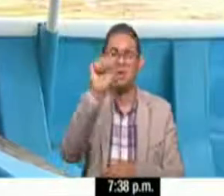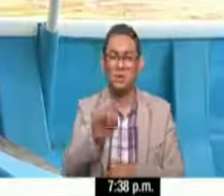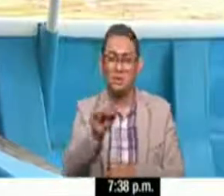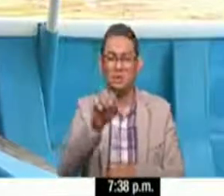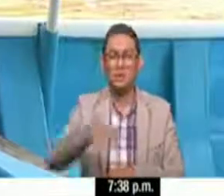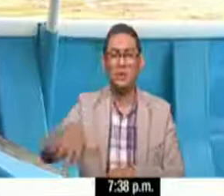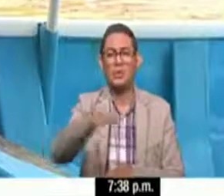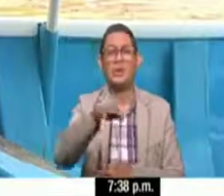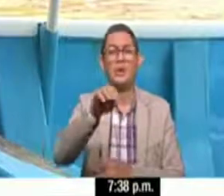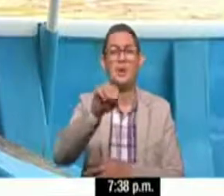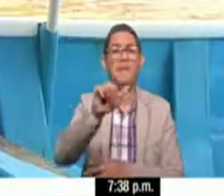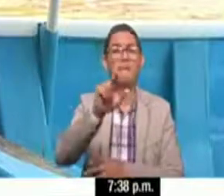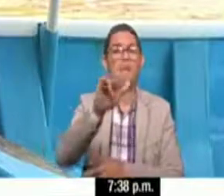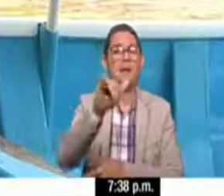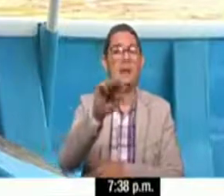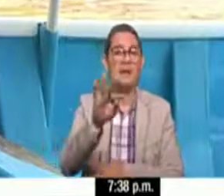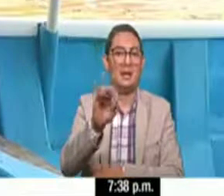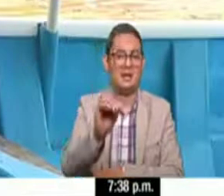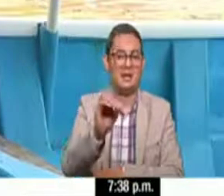de Mariato.